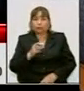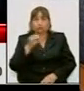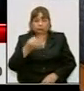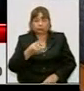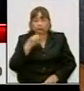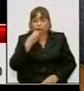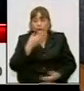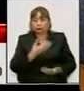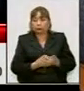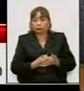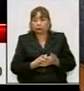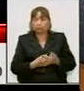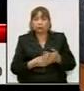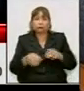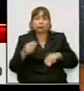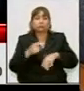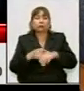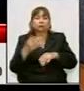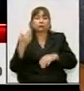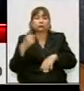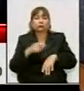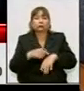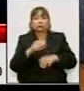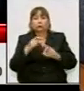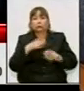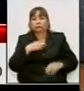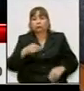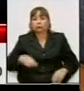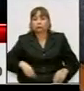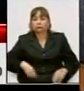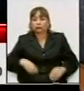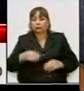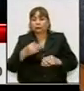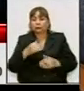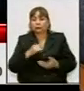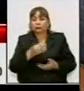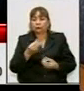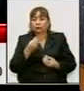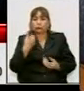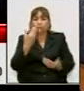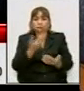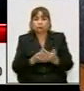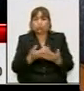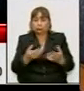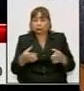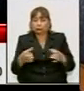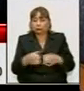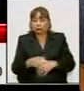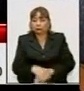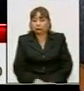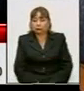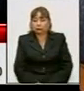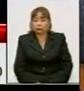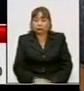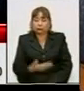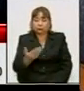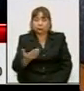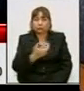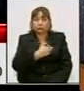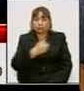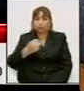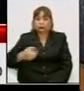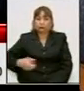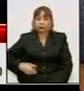correcto. Ya. ¿Puede indicar en qué periodo fue presidente del Consejo Transitorio de Minas? Bueno, ¿y cómo llegó usted a este cargo? Presidente del